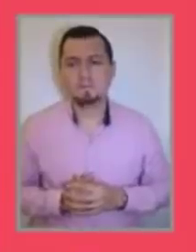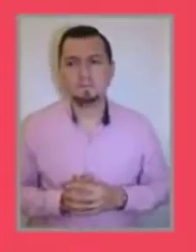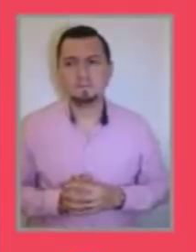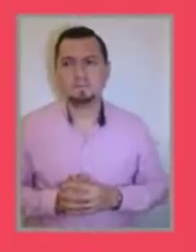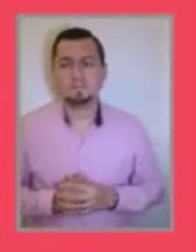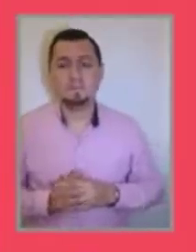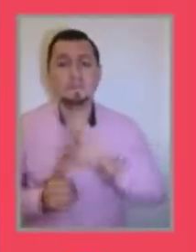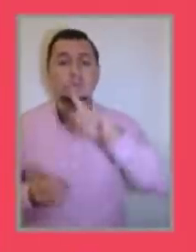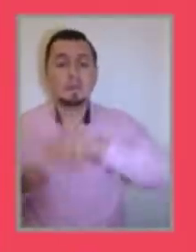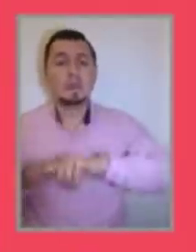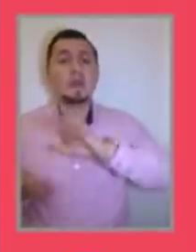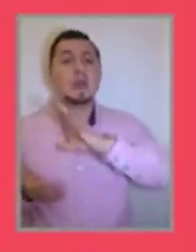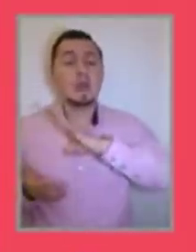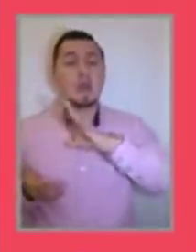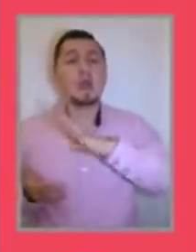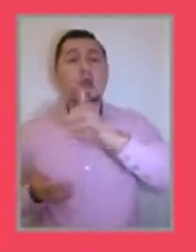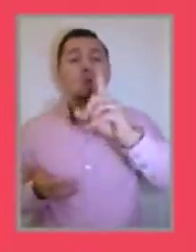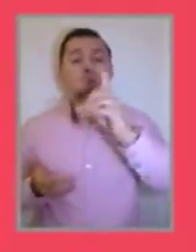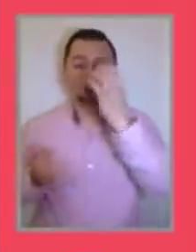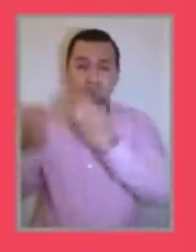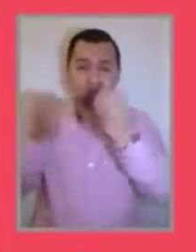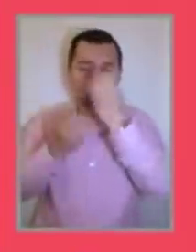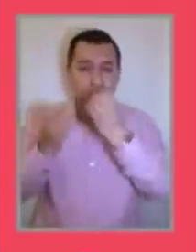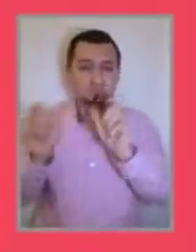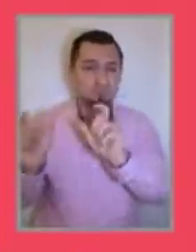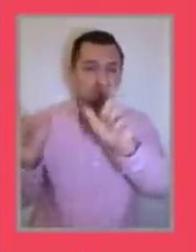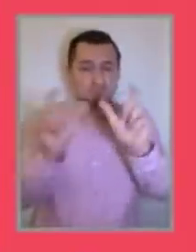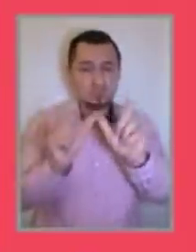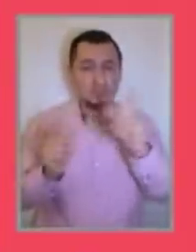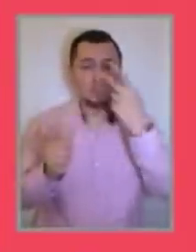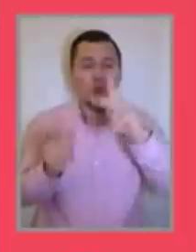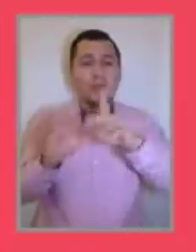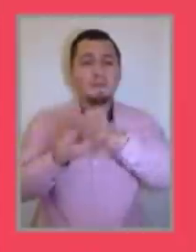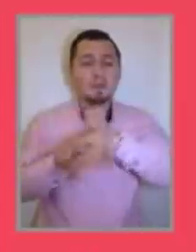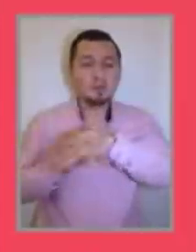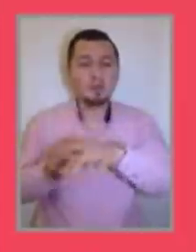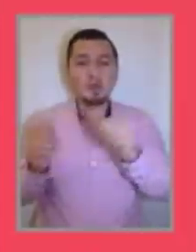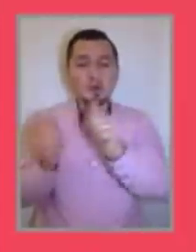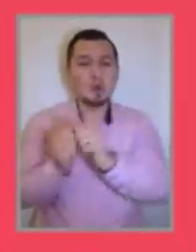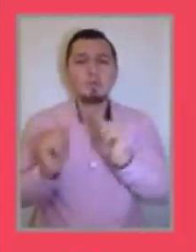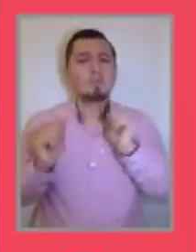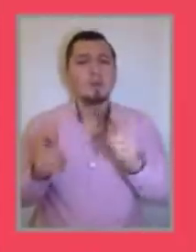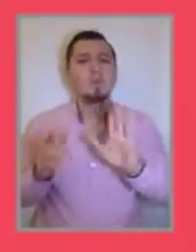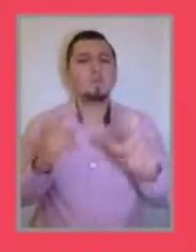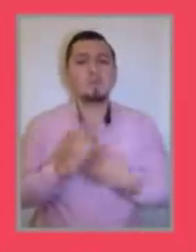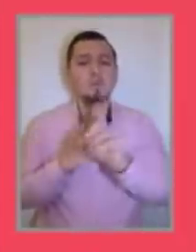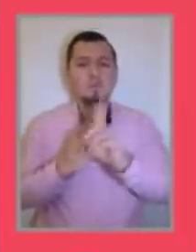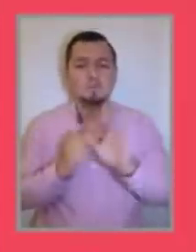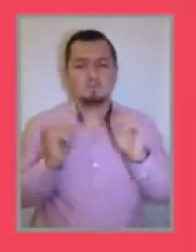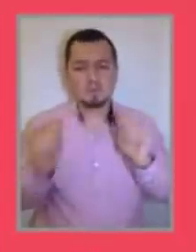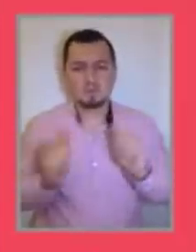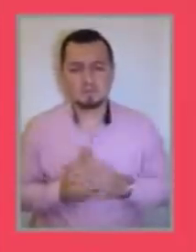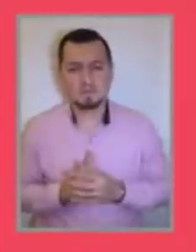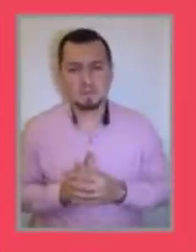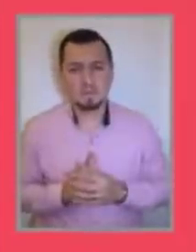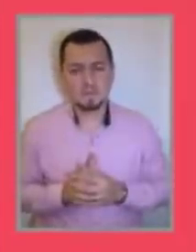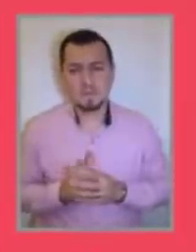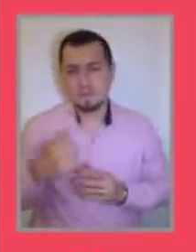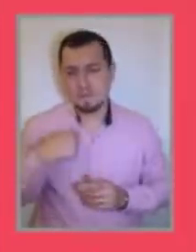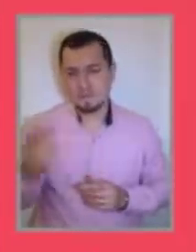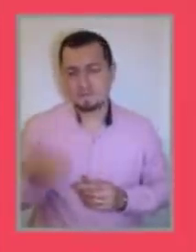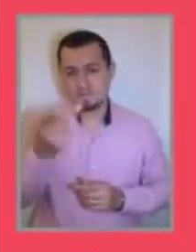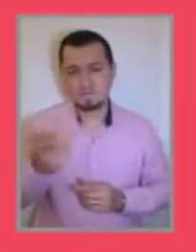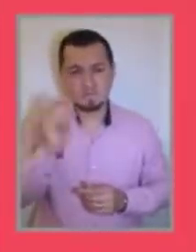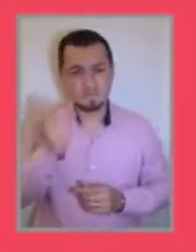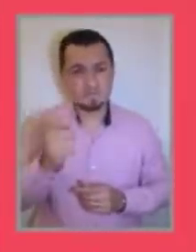Me dicen que también ha habido un muestreo y un monitoreo de los recolectores de basura y no ha habido tampoco algún problema. Y lo último sobre el regreso escalonado,